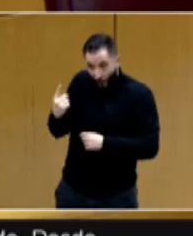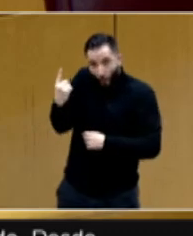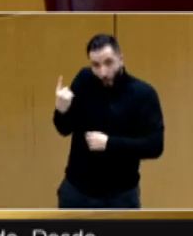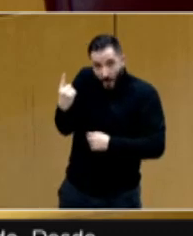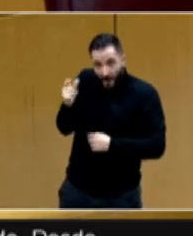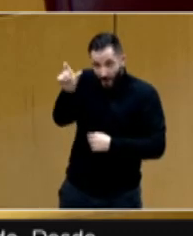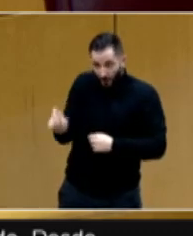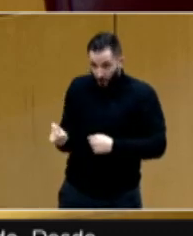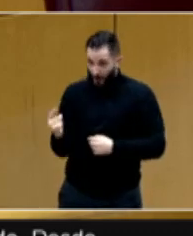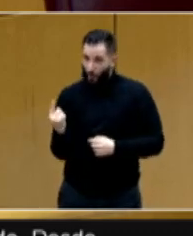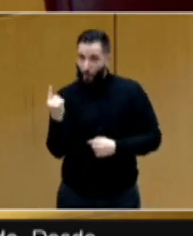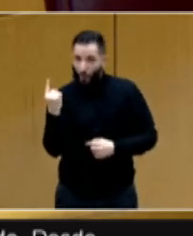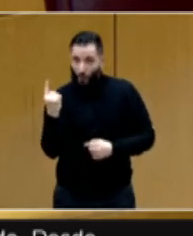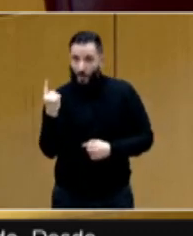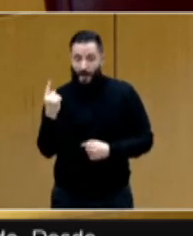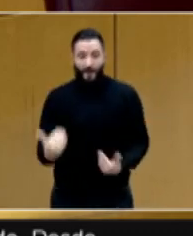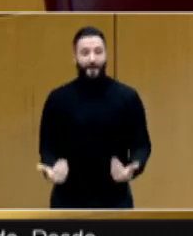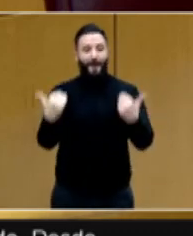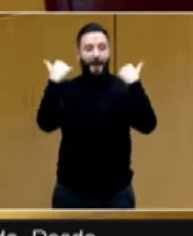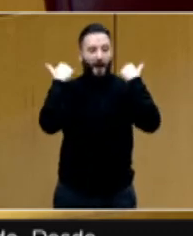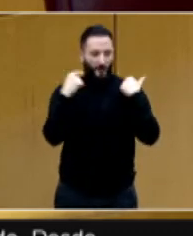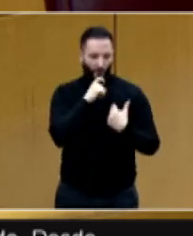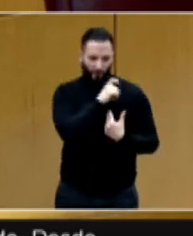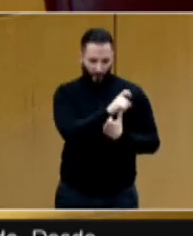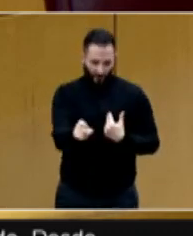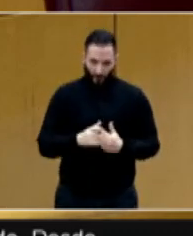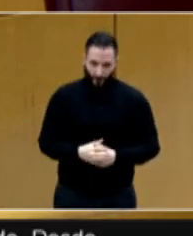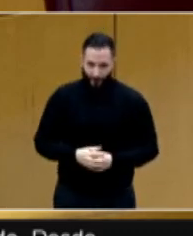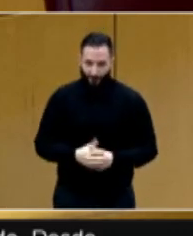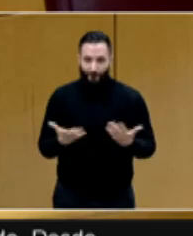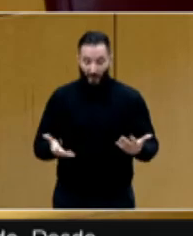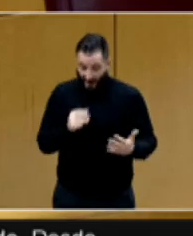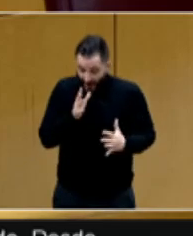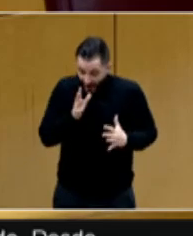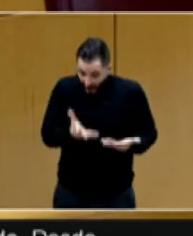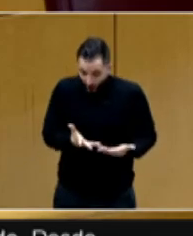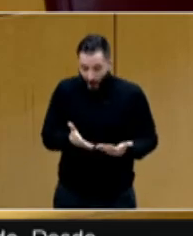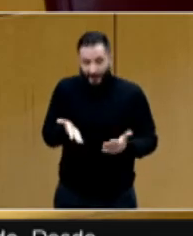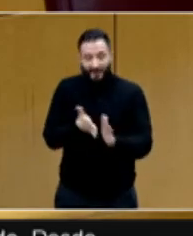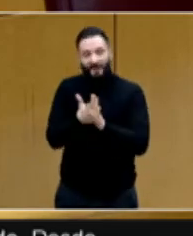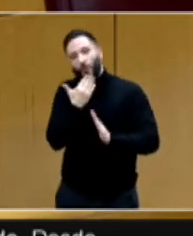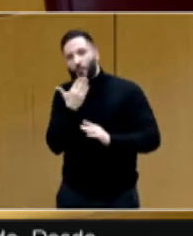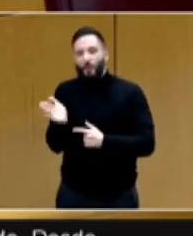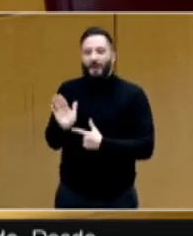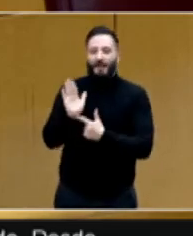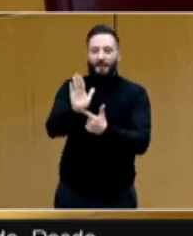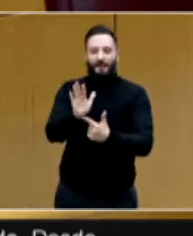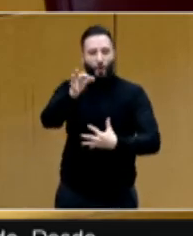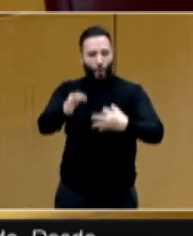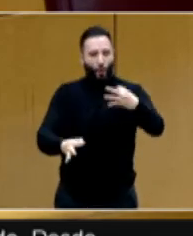persona que está a cargo de la fundación en lo que se refiere todavía hoy a la representación jurídica